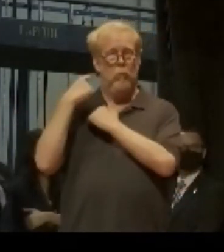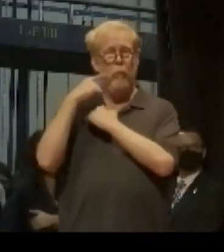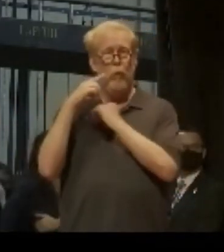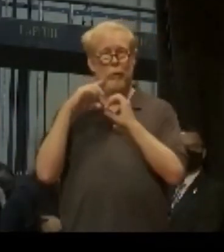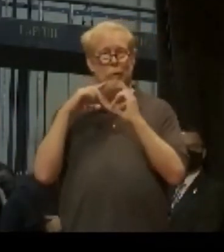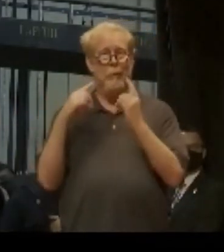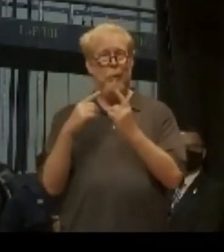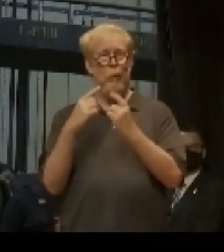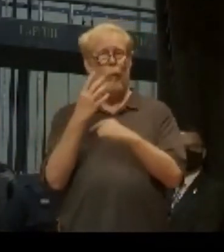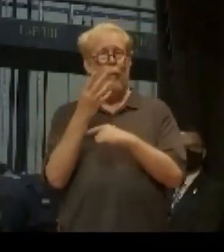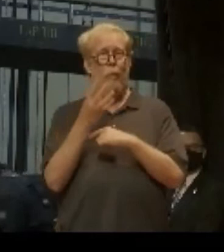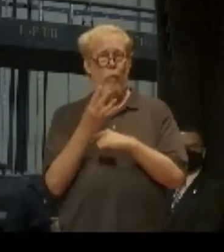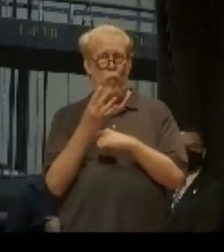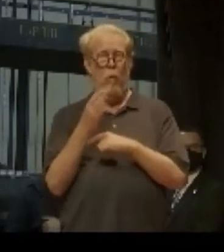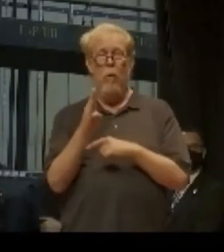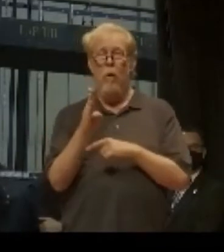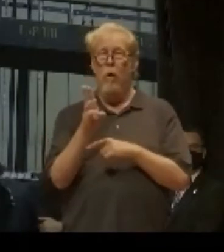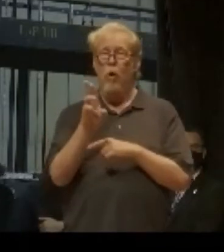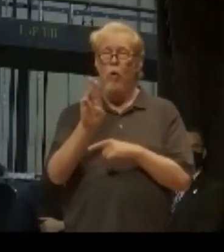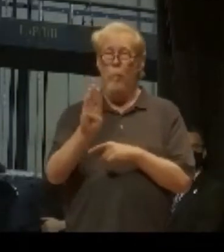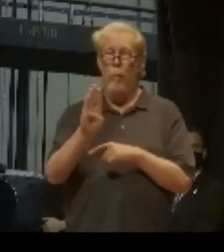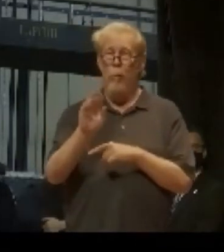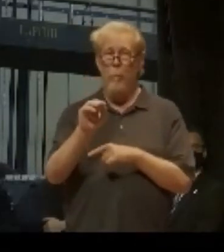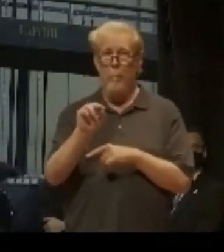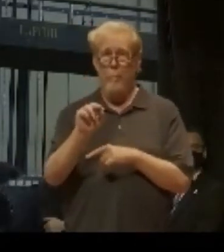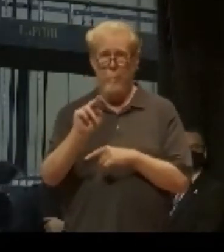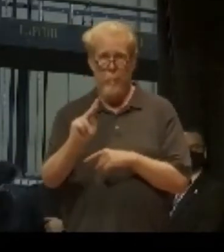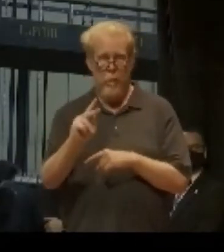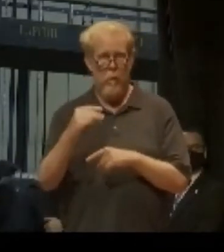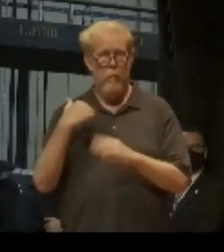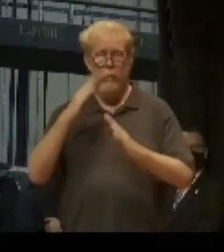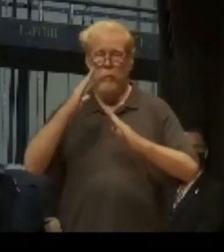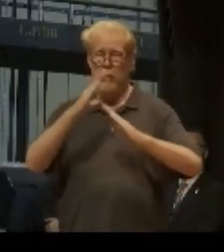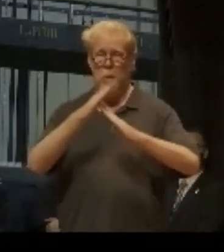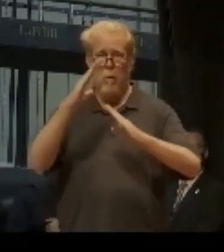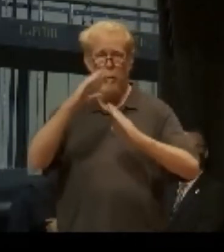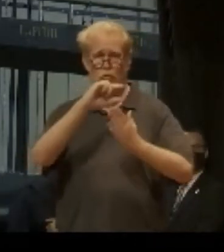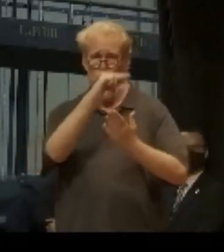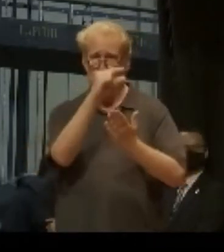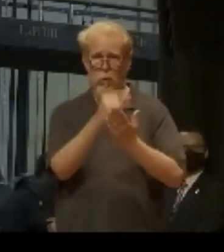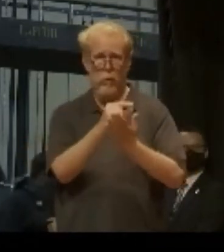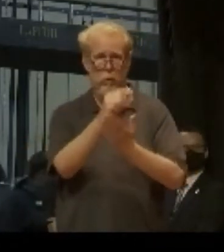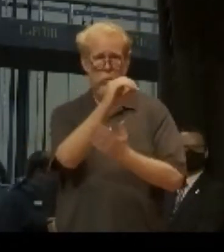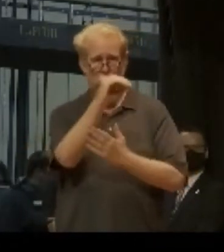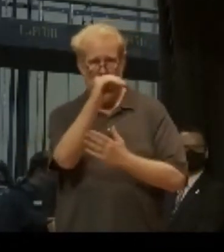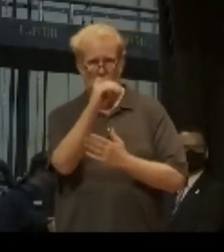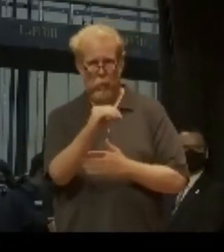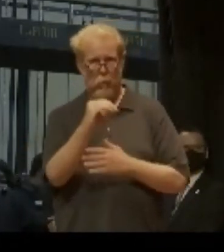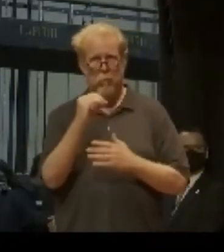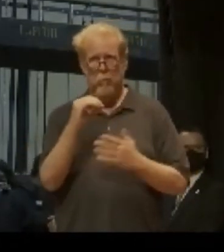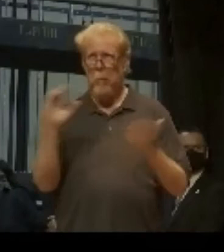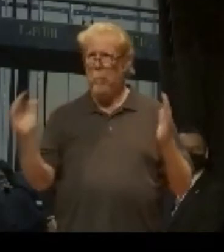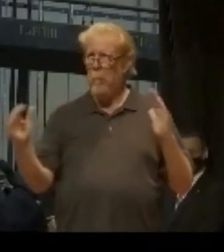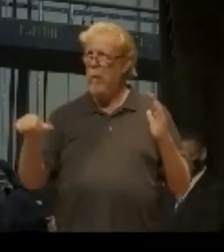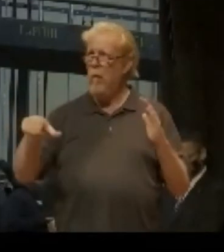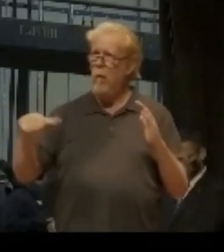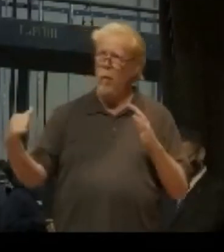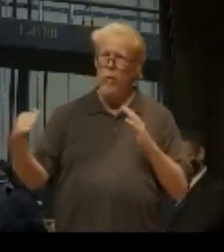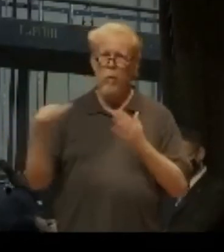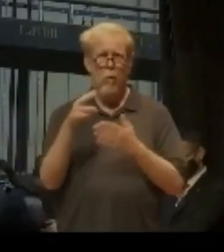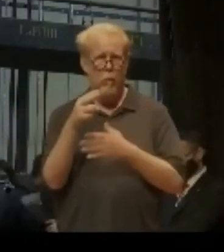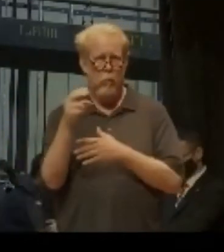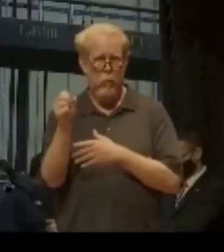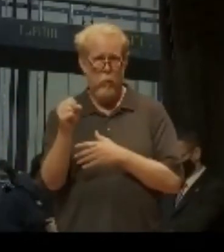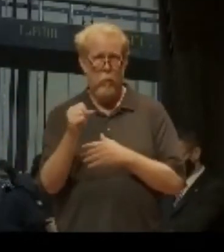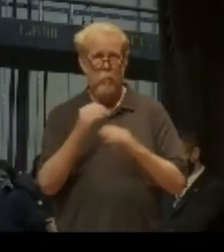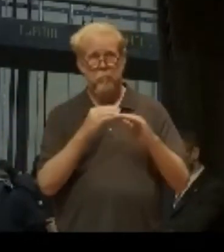rendición de cuentas del Distrito 4. El Distrito 4 y Burbank continúan teniendo unas de las altas tasas de graduación